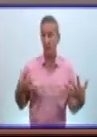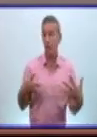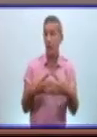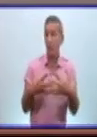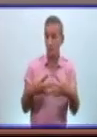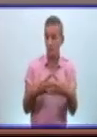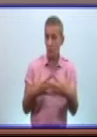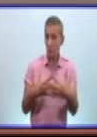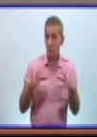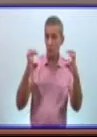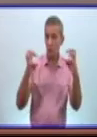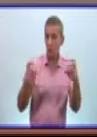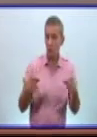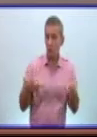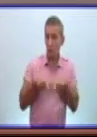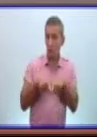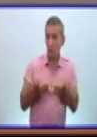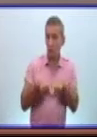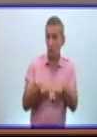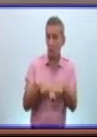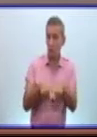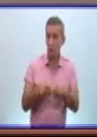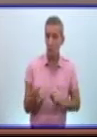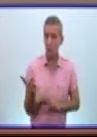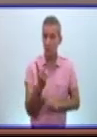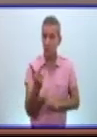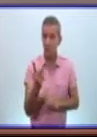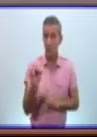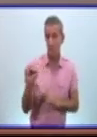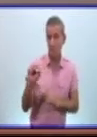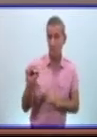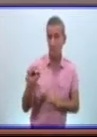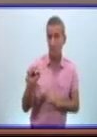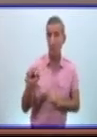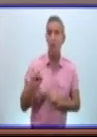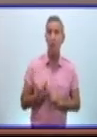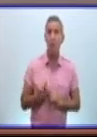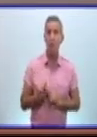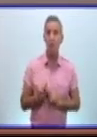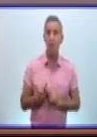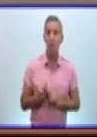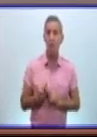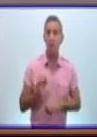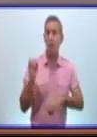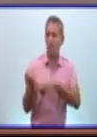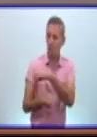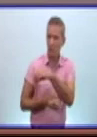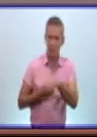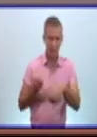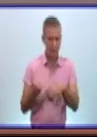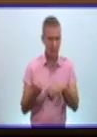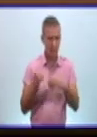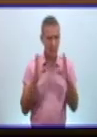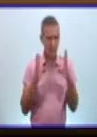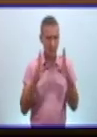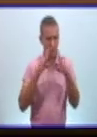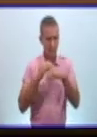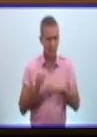el resultado de unir estas dos sustancias sin que ocurra transformación en nuevas